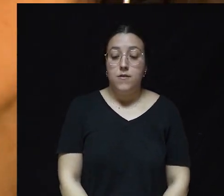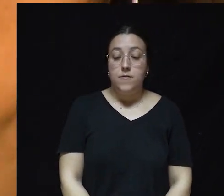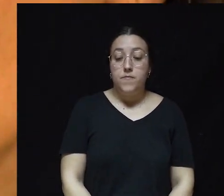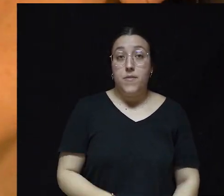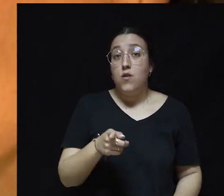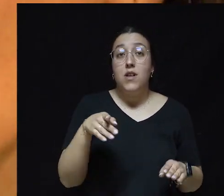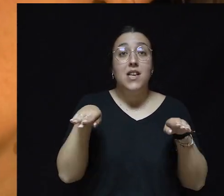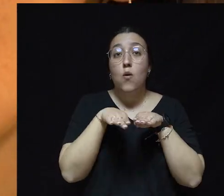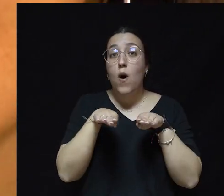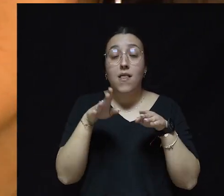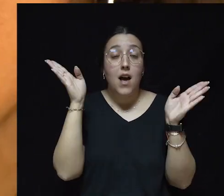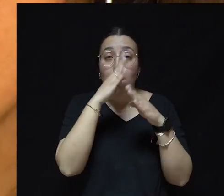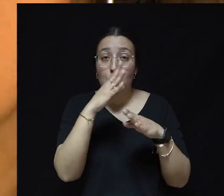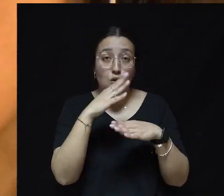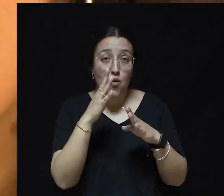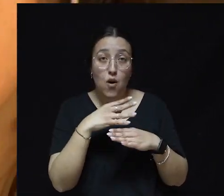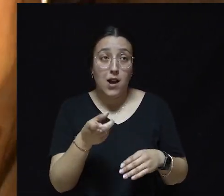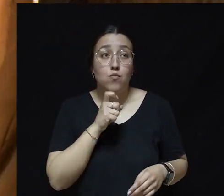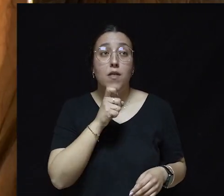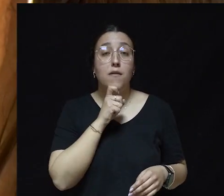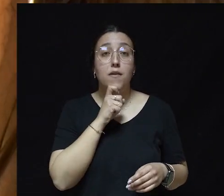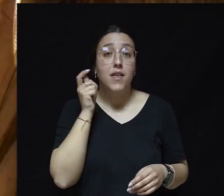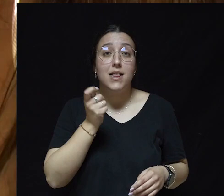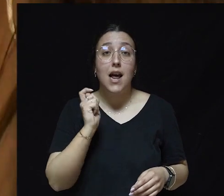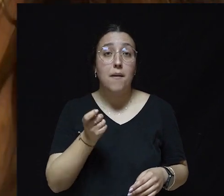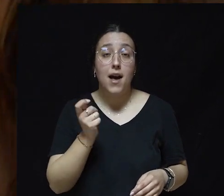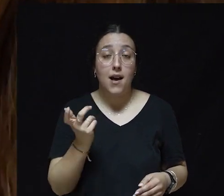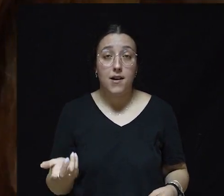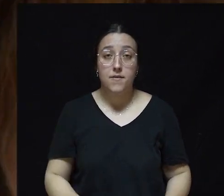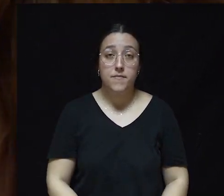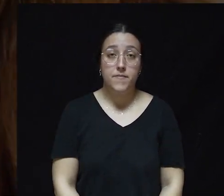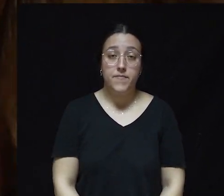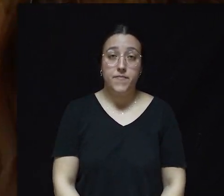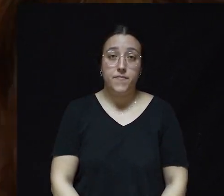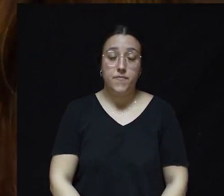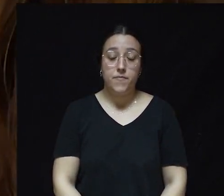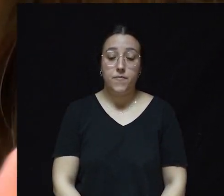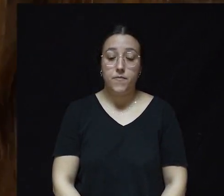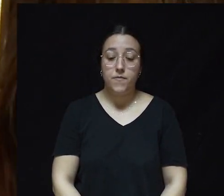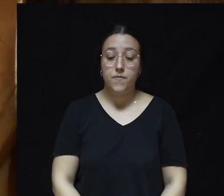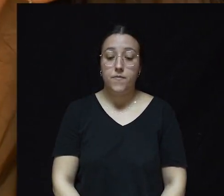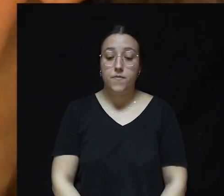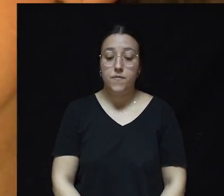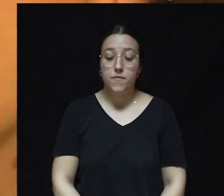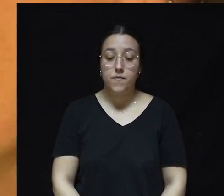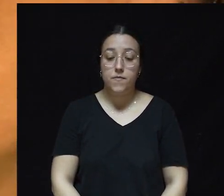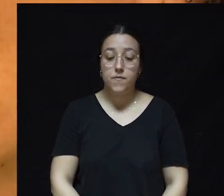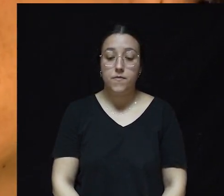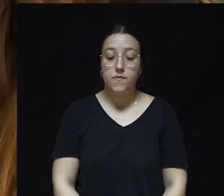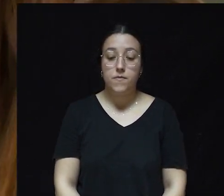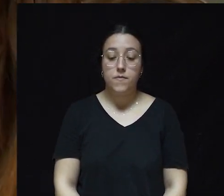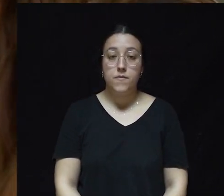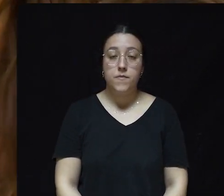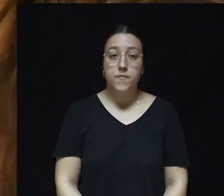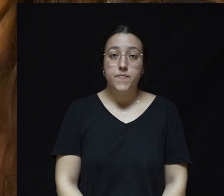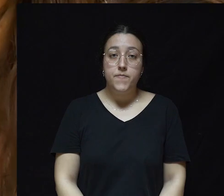esa igualdad de resultados, es muy difícil que nos podamos decir que estamos cumpliendo ese derecho humano, que es el derecho a la educación.